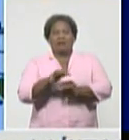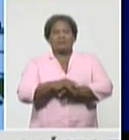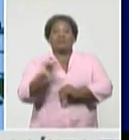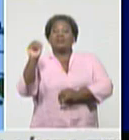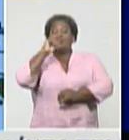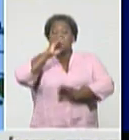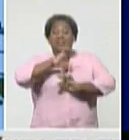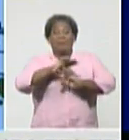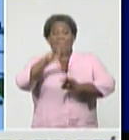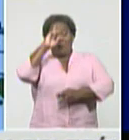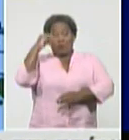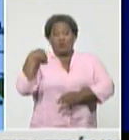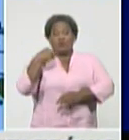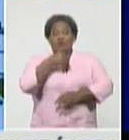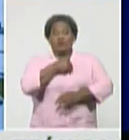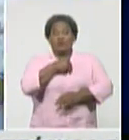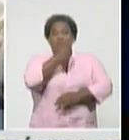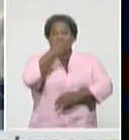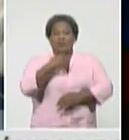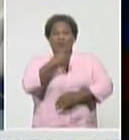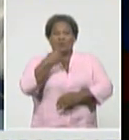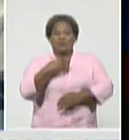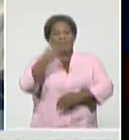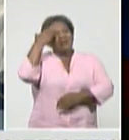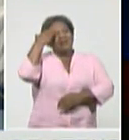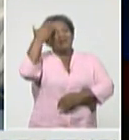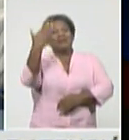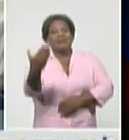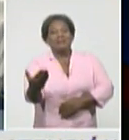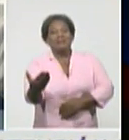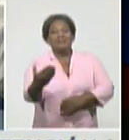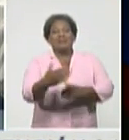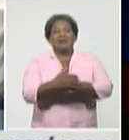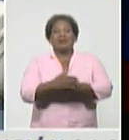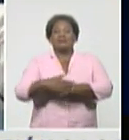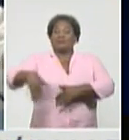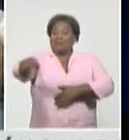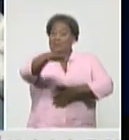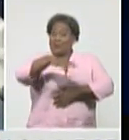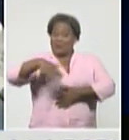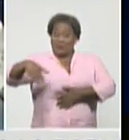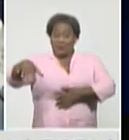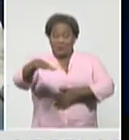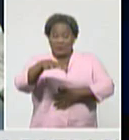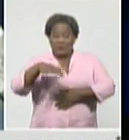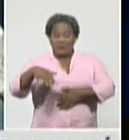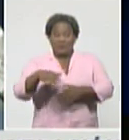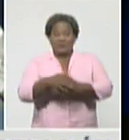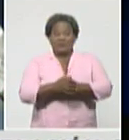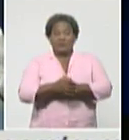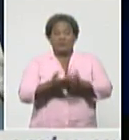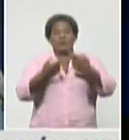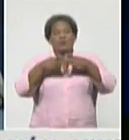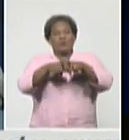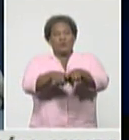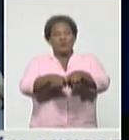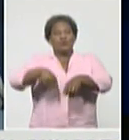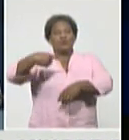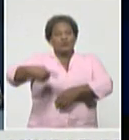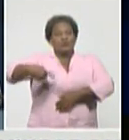doctor, la ronda de preguntas. Bueno, muchas gracias a todos ustedes que me acompañan todas las mañanas